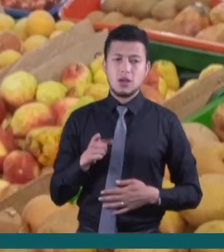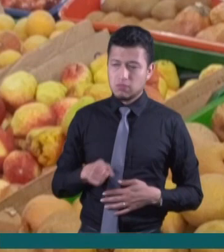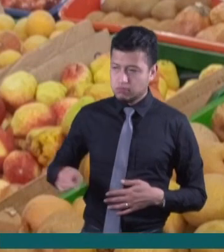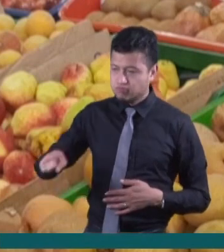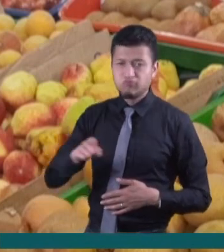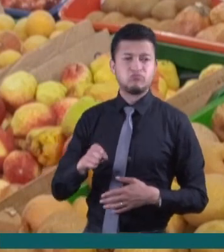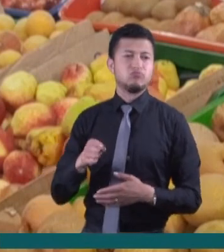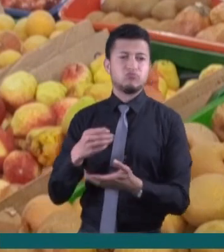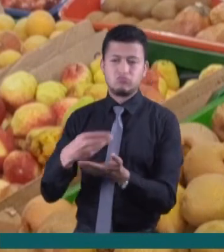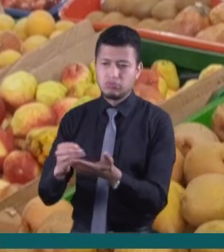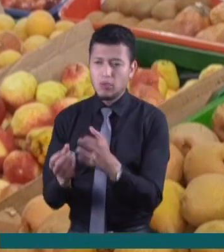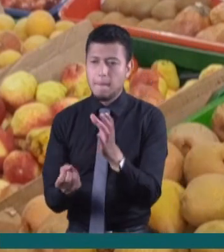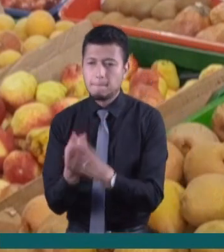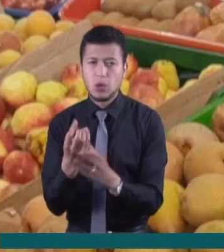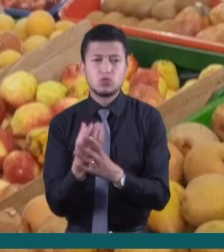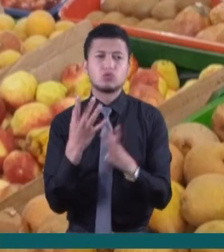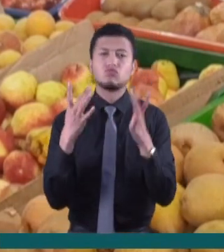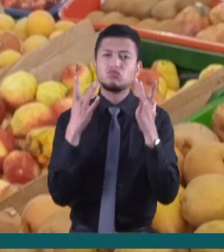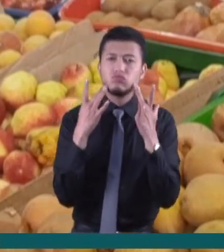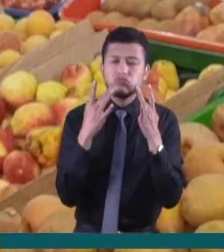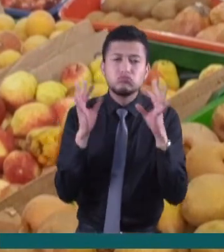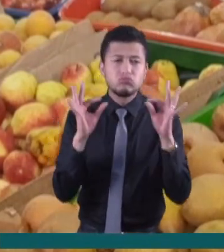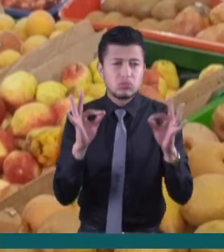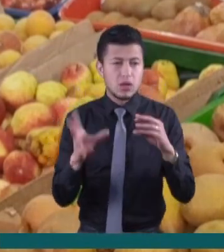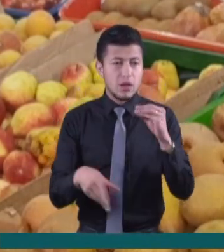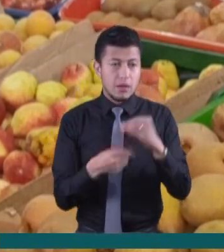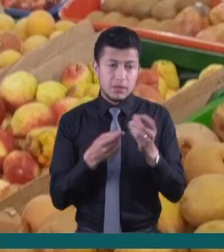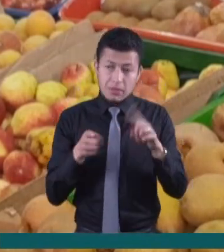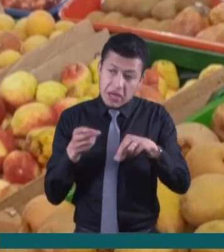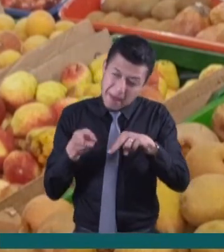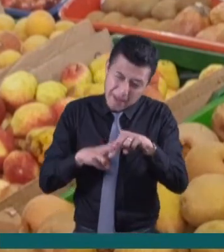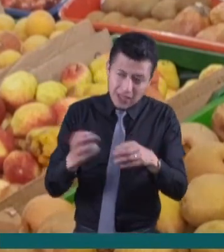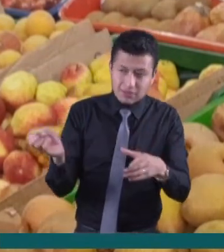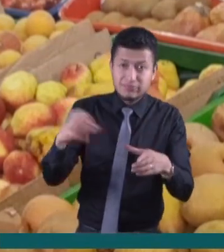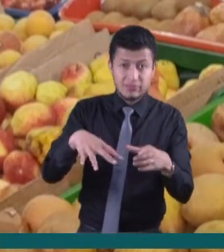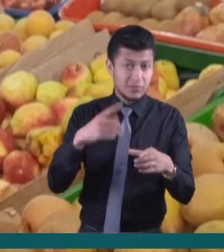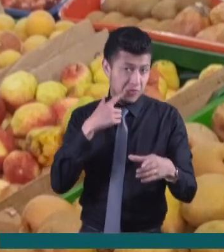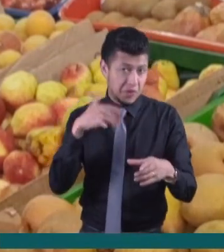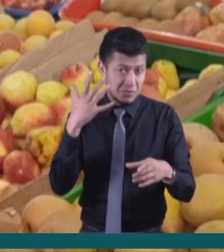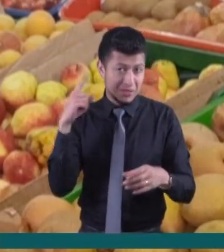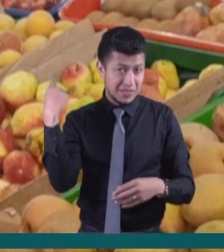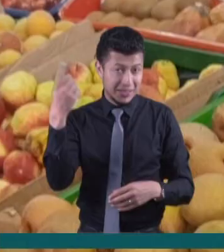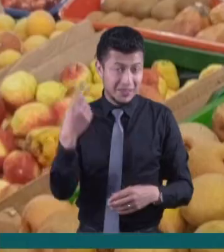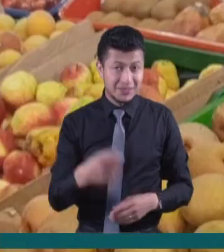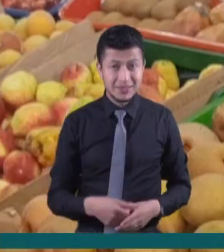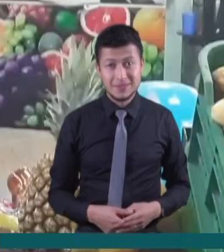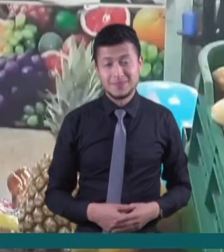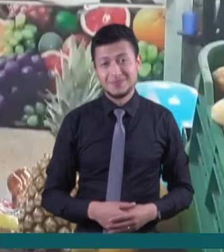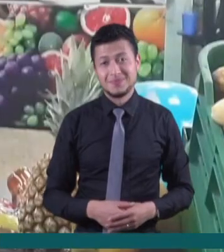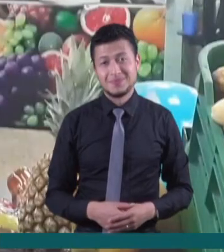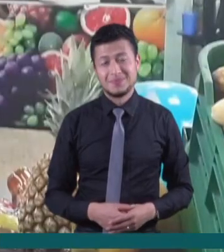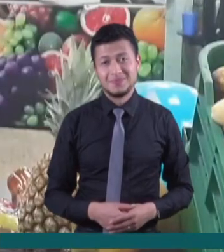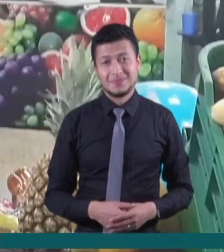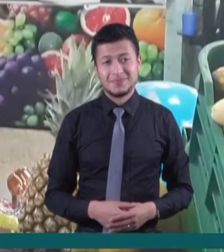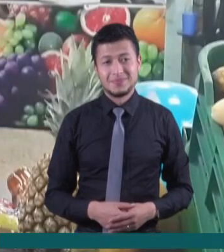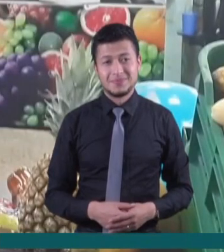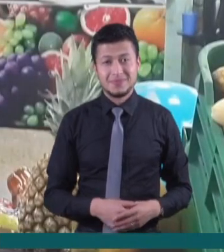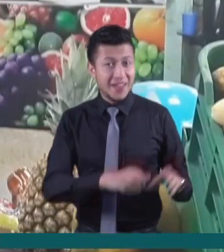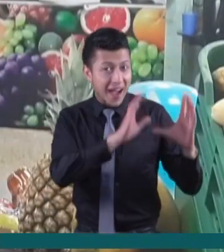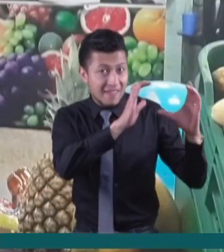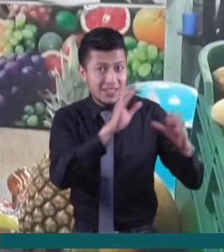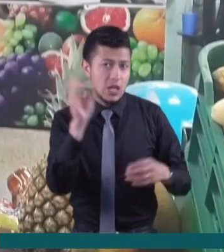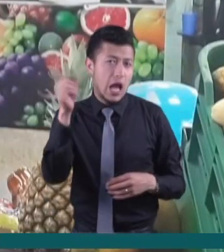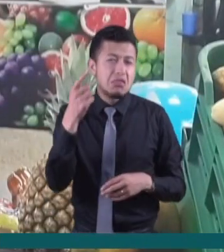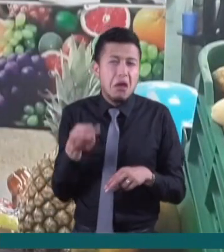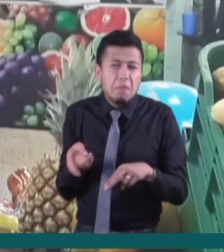la tranquilidad de llevarse productos frescos y, ¿por qué no?, pedir la famosa ñapita. En la central de abastos